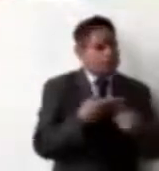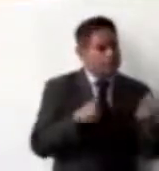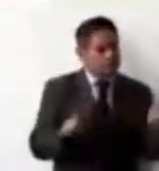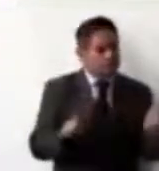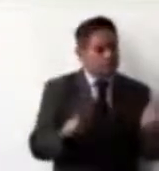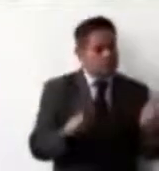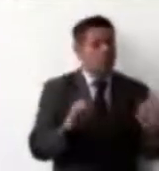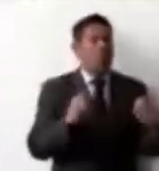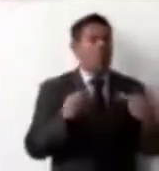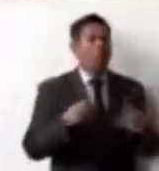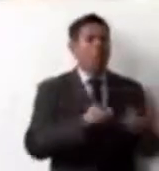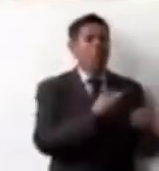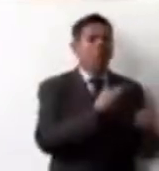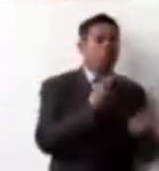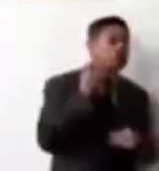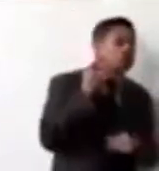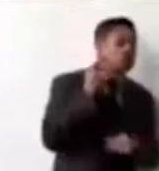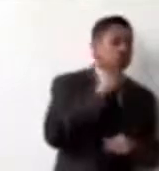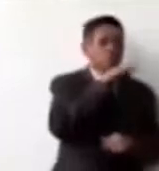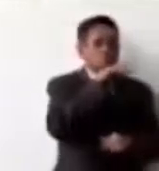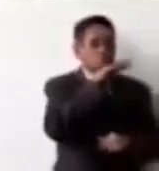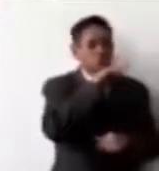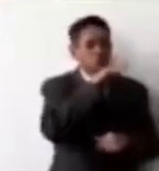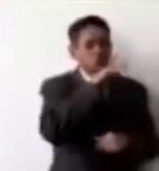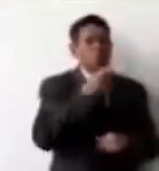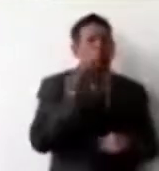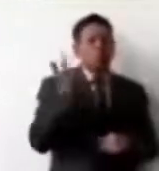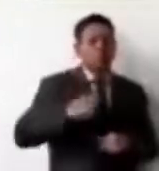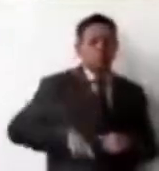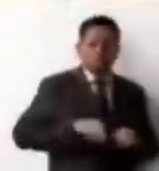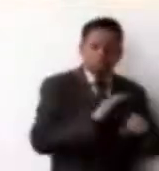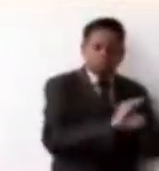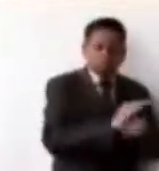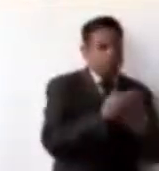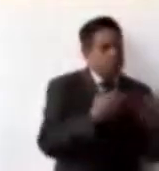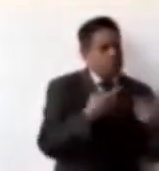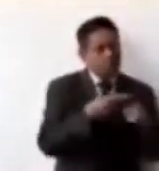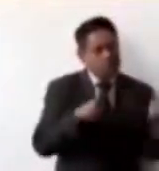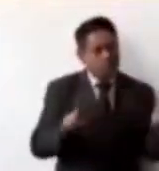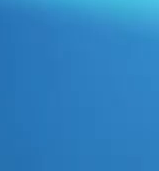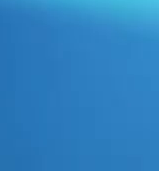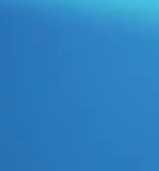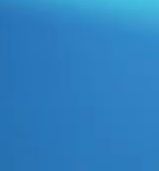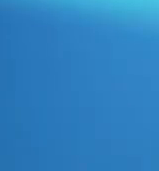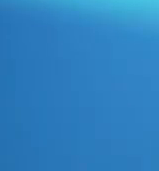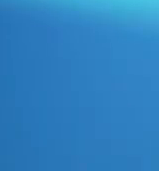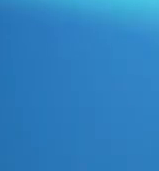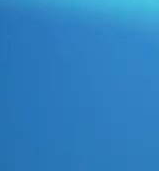blanco. El gobierno va a ser del pueblo, para el pueblo y con el pueblo.